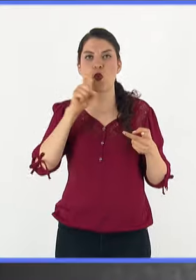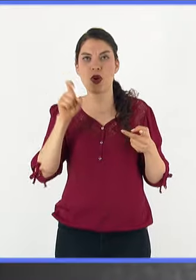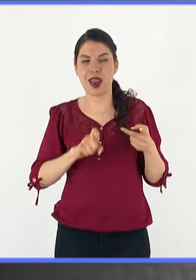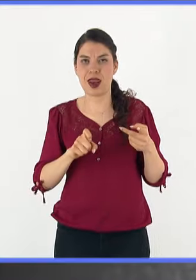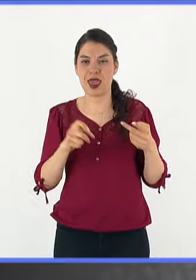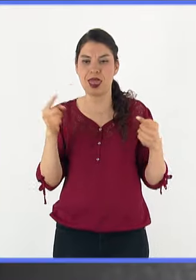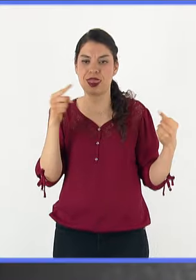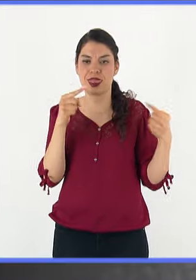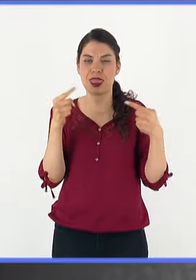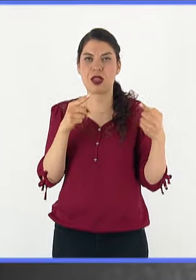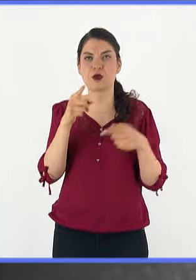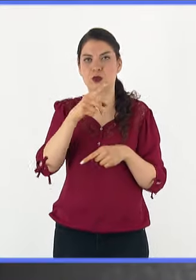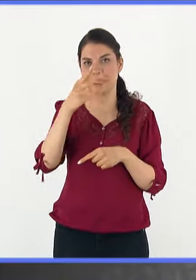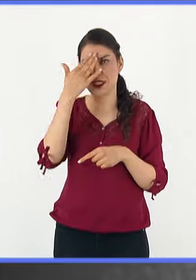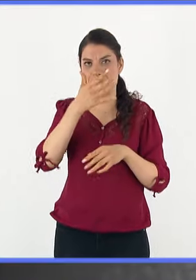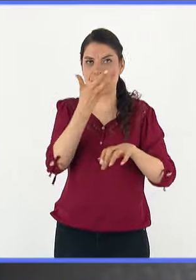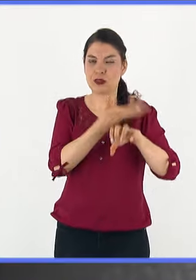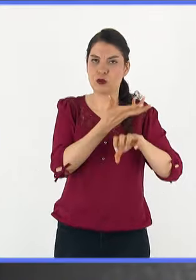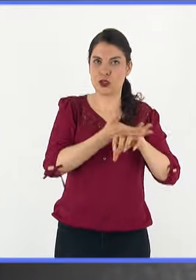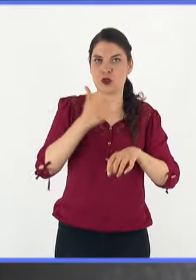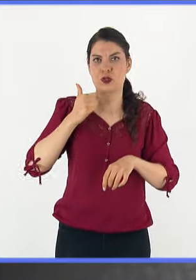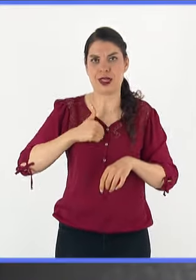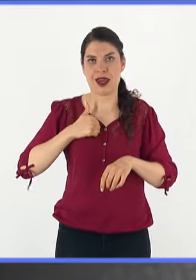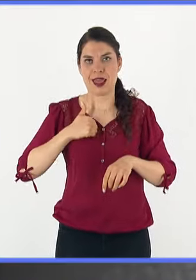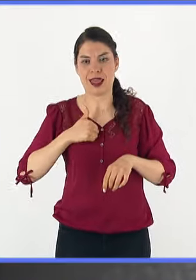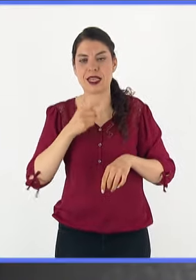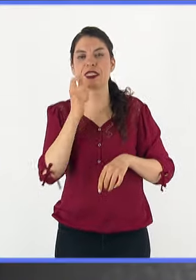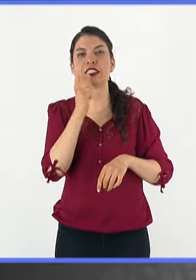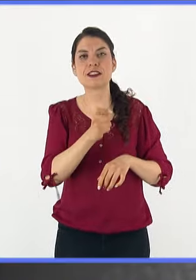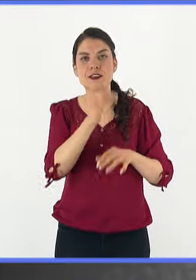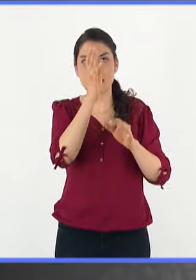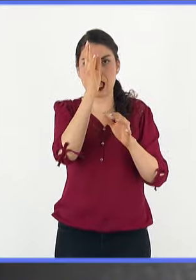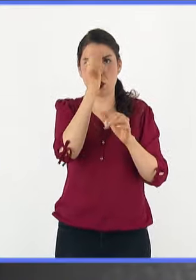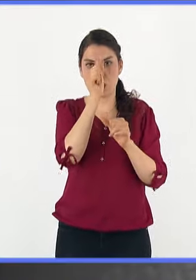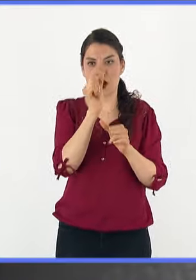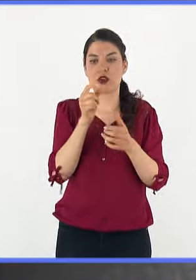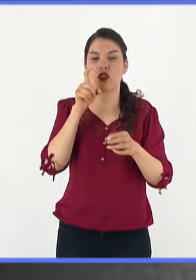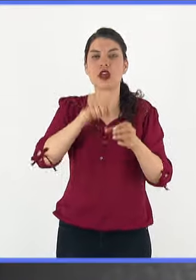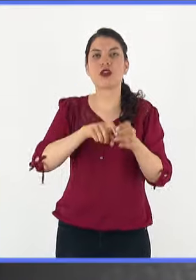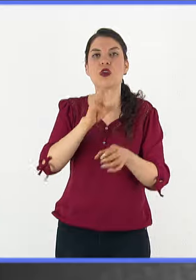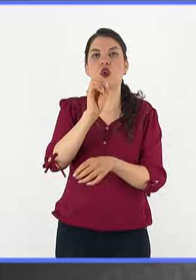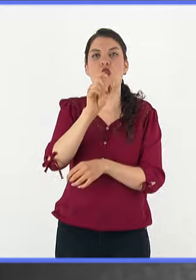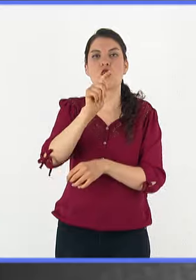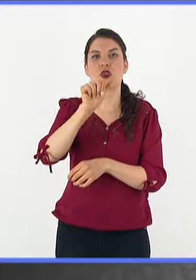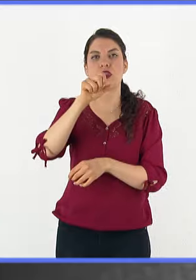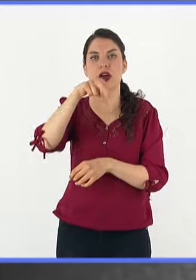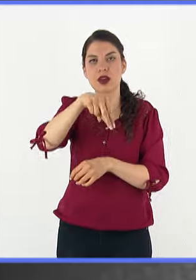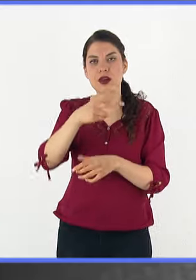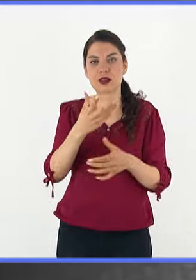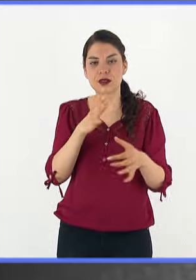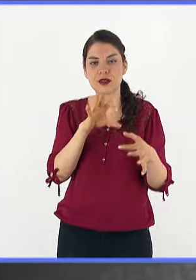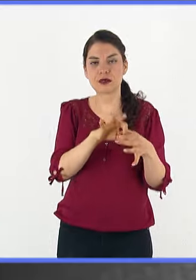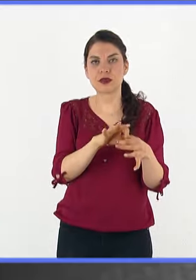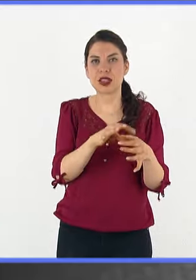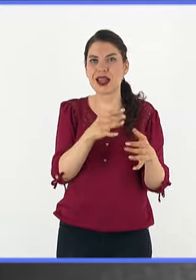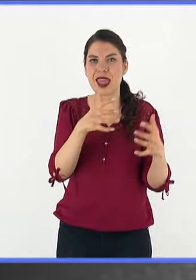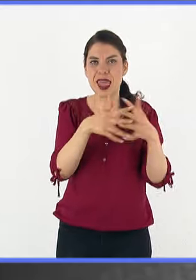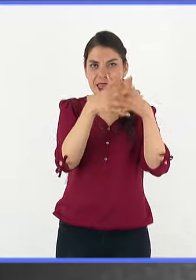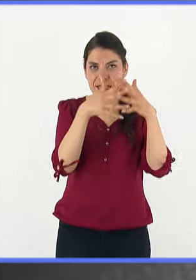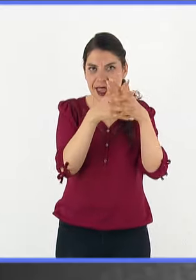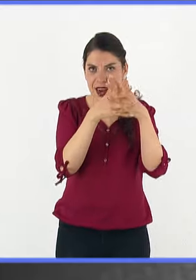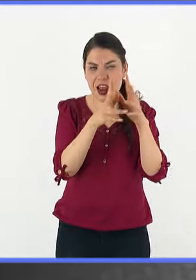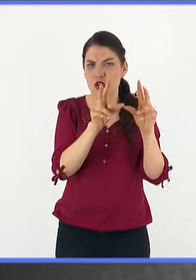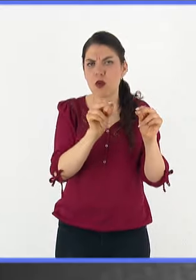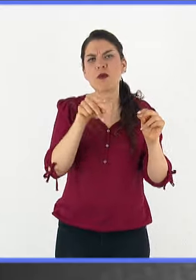socios comerciales Canadá y Estados Unidos son los dos principales socios de la után no es decir están no están en guerra pero no están en